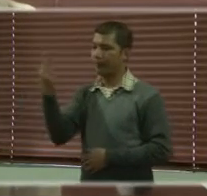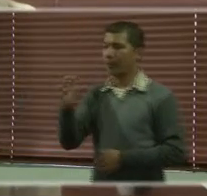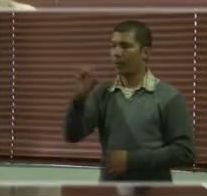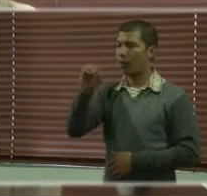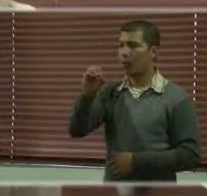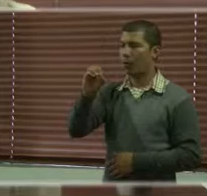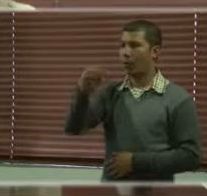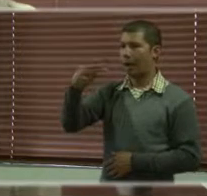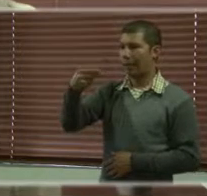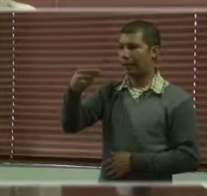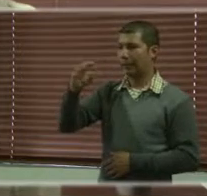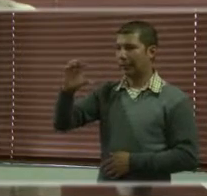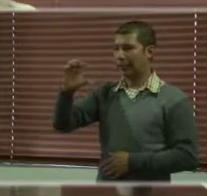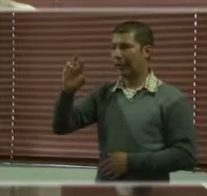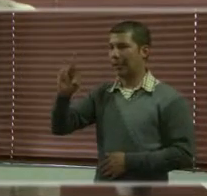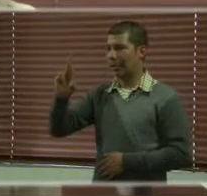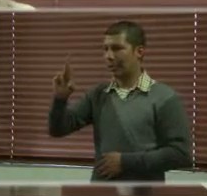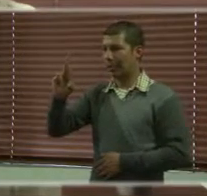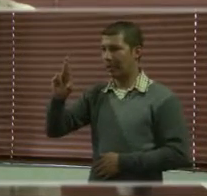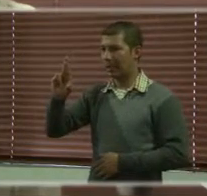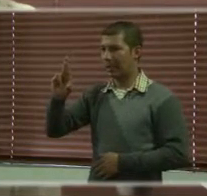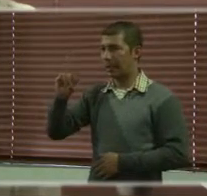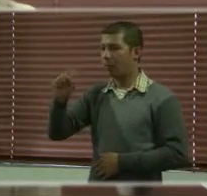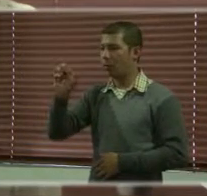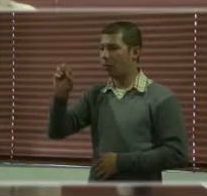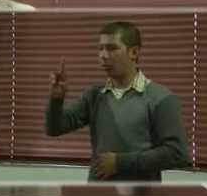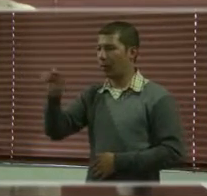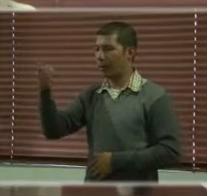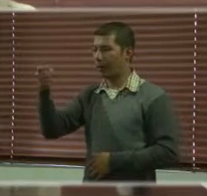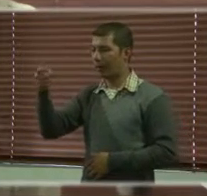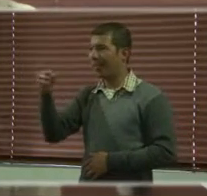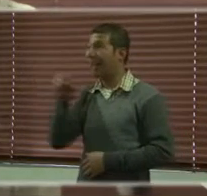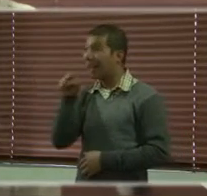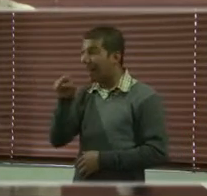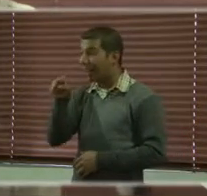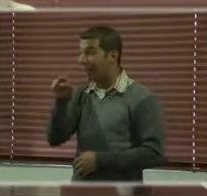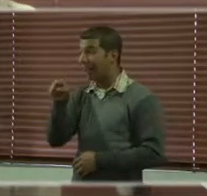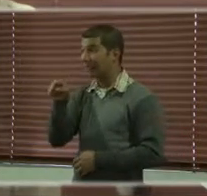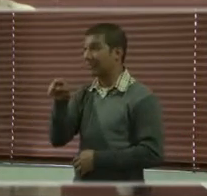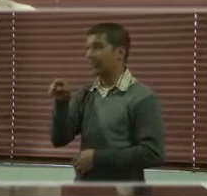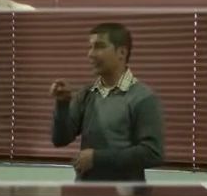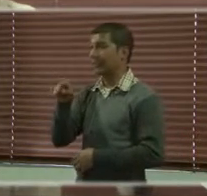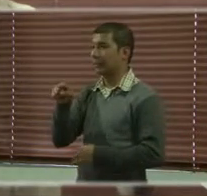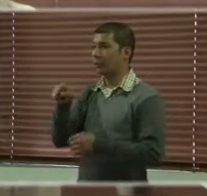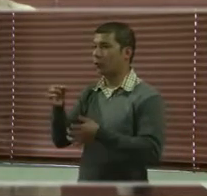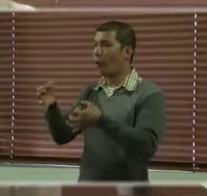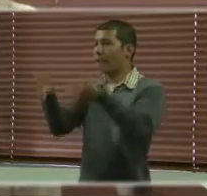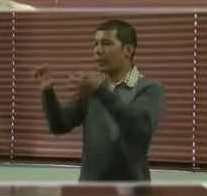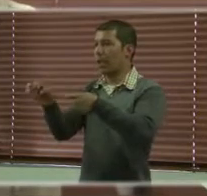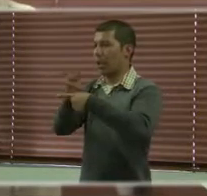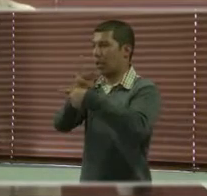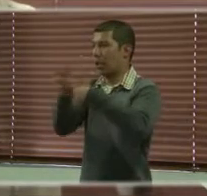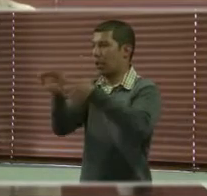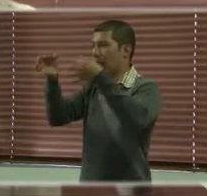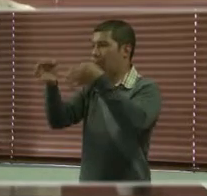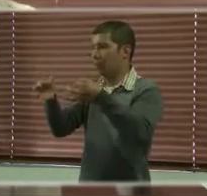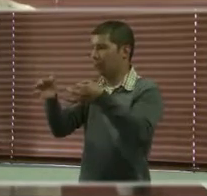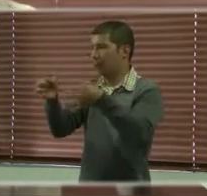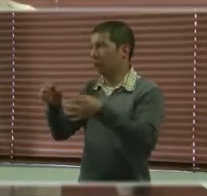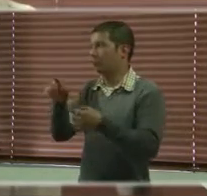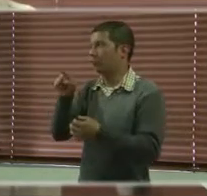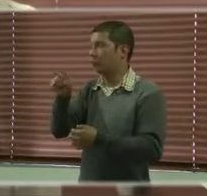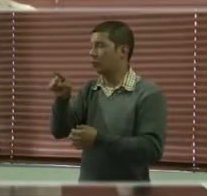hchr.org es la página general del alto comisionado de las Naciones Unidas para los derechos humanos y tiene